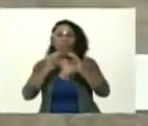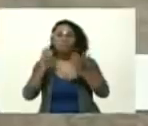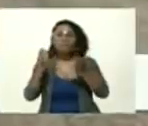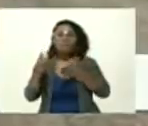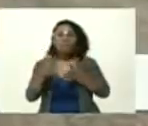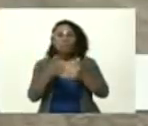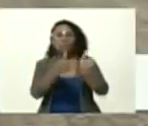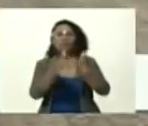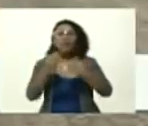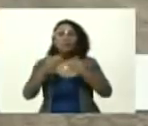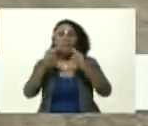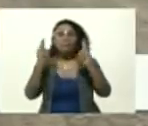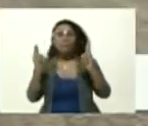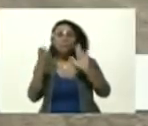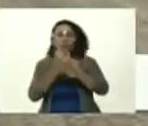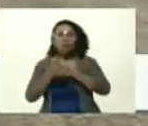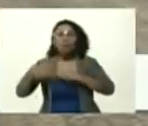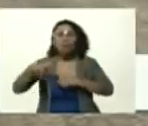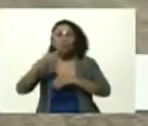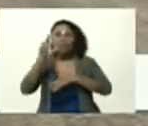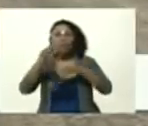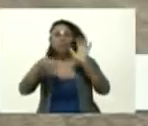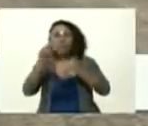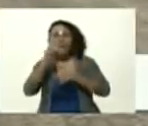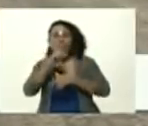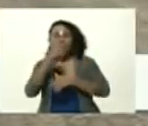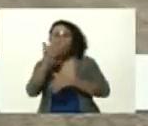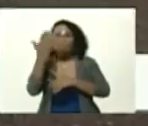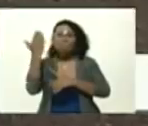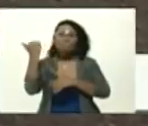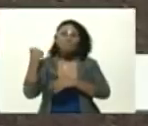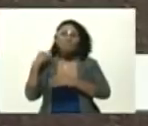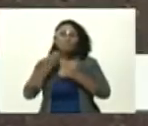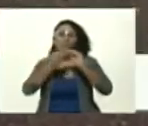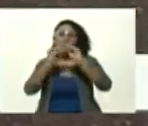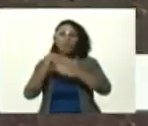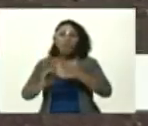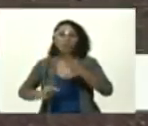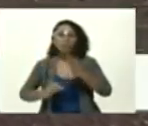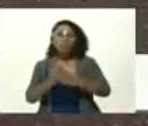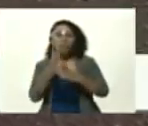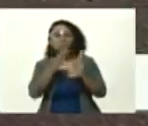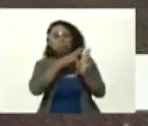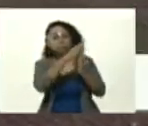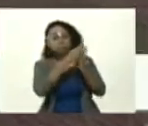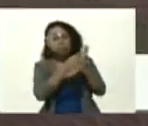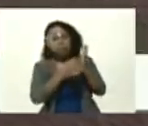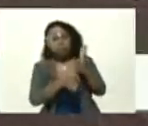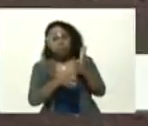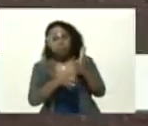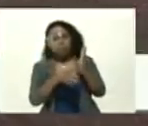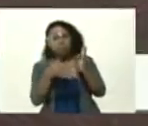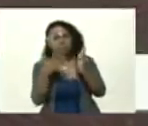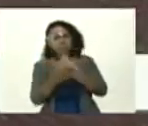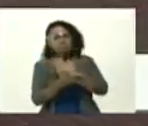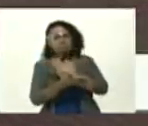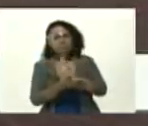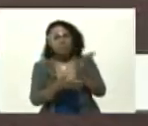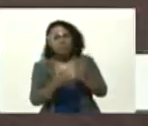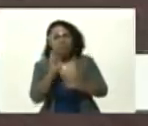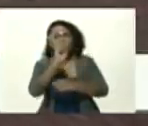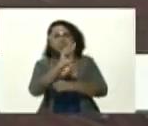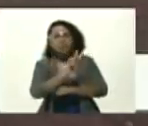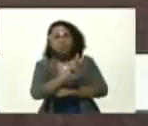En este puente sobre el lago comenzamos hace 2 años, hermano presidente, con una parte fundamental estructural, que una